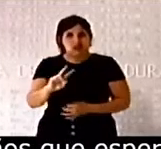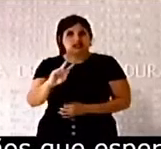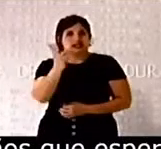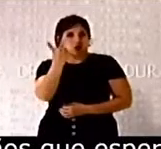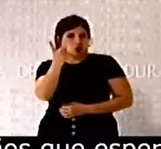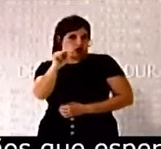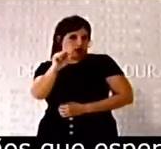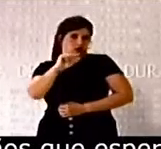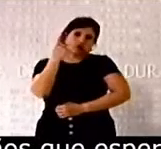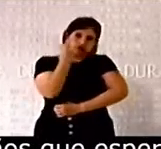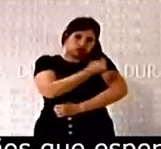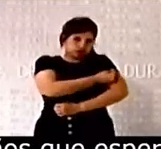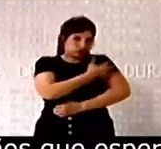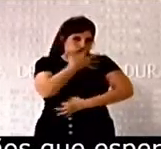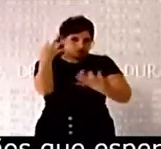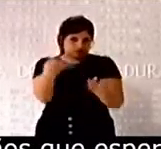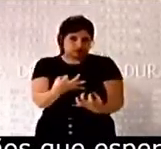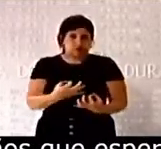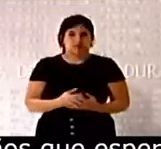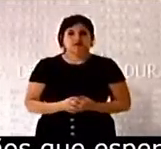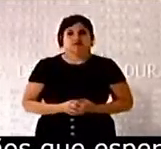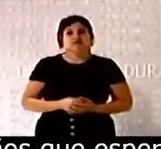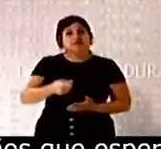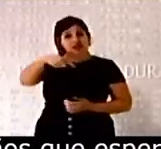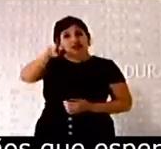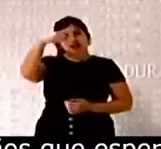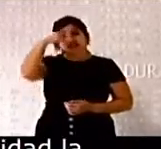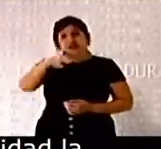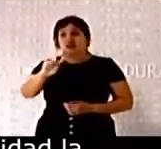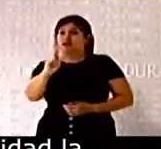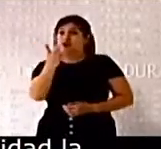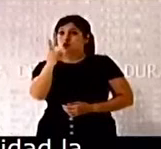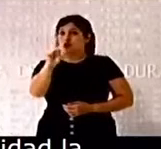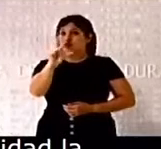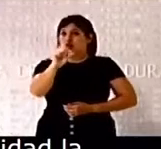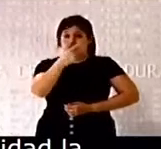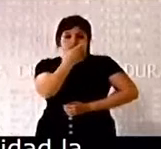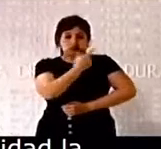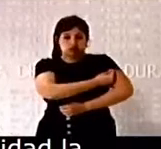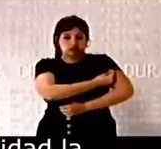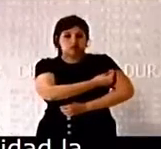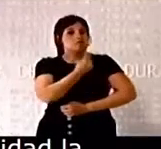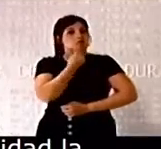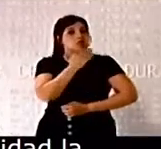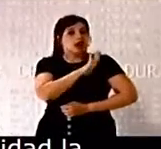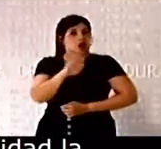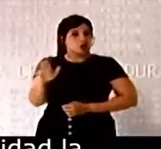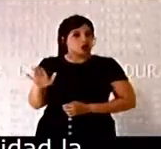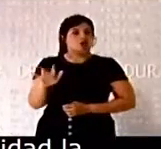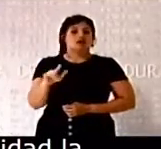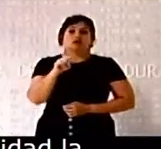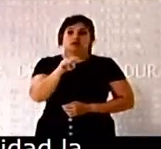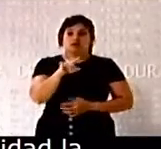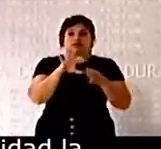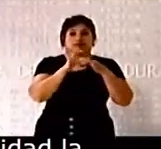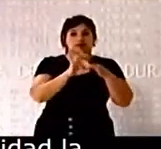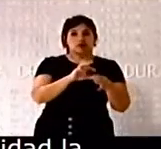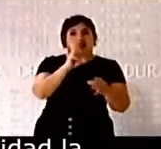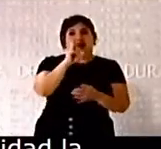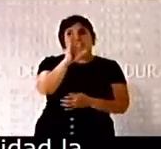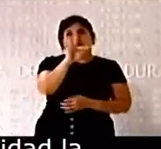de esa segunda dosis. Saben que la segunda dosis, la indicada, es la vacuna de